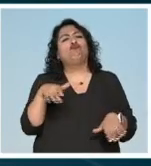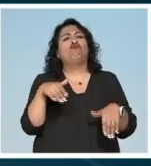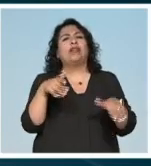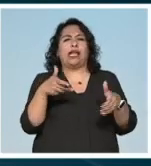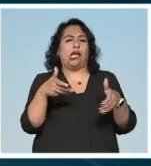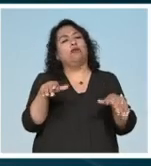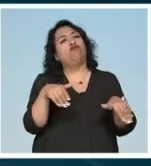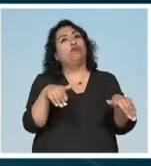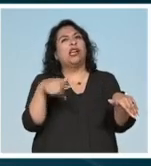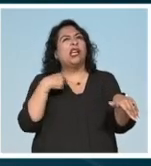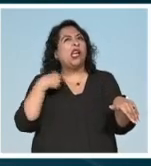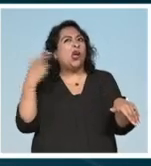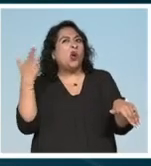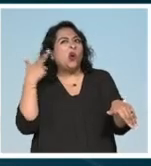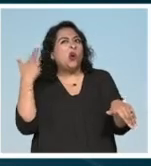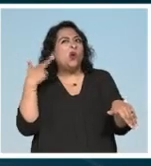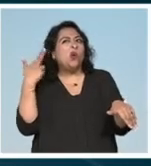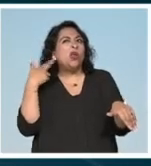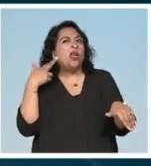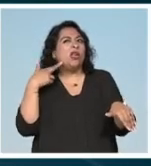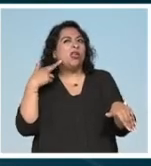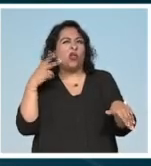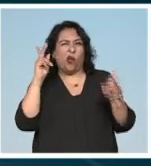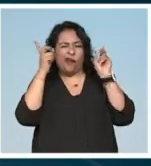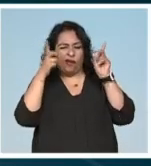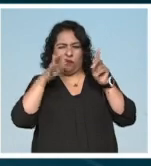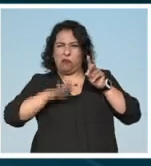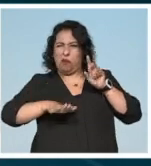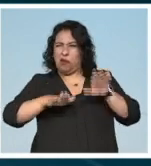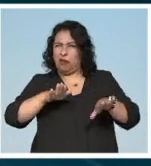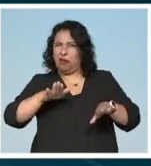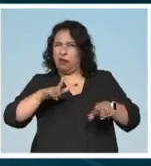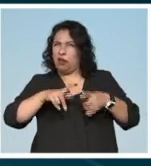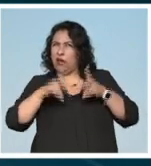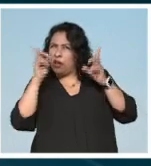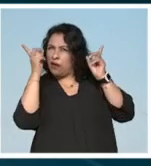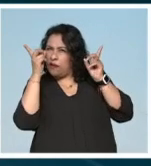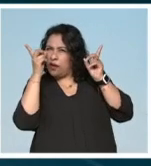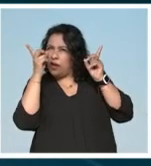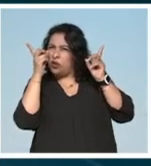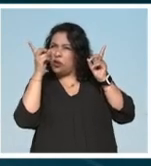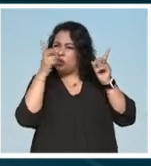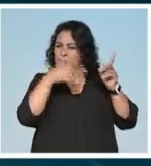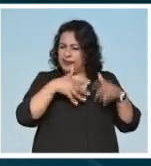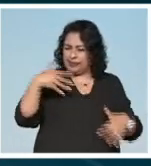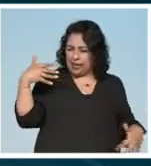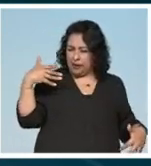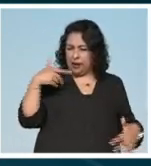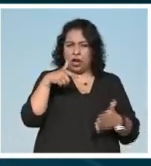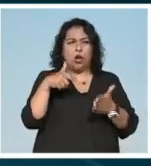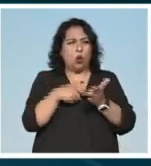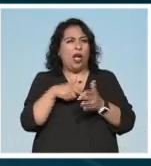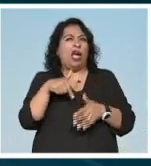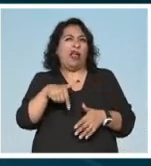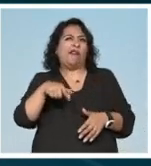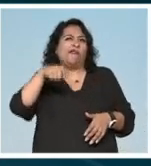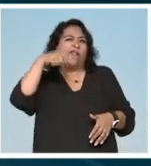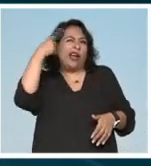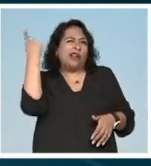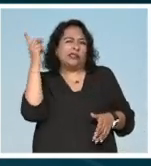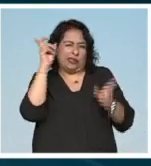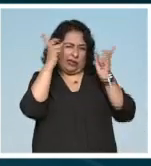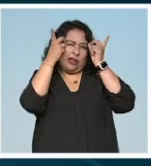calle y escuchas ruidos de cascos detrás de ti. ¿Qué sería más probable que sea, un caballo o una cebra? Por tu ubicación geográfica, es mucho más probable